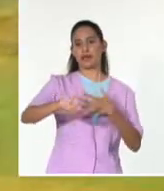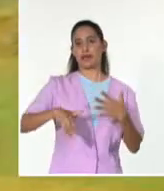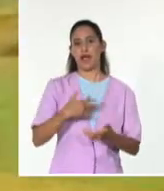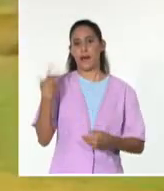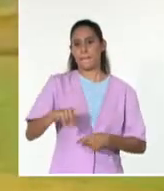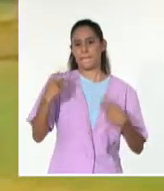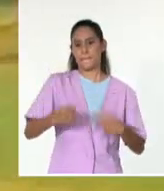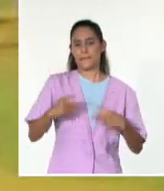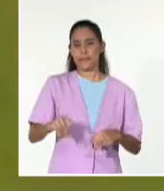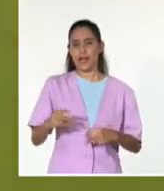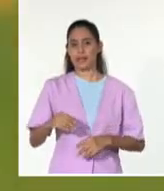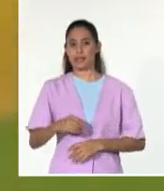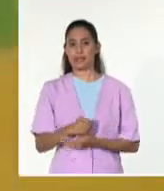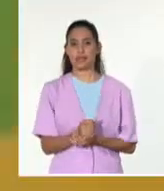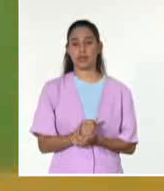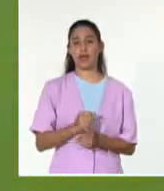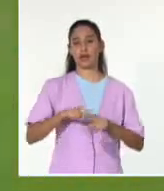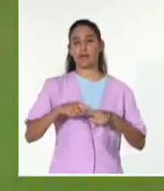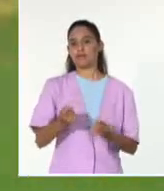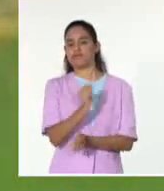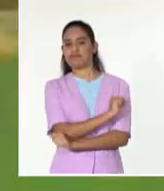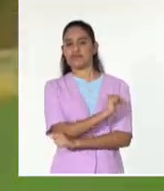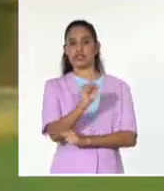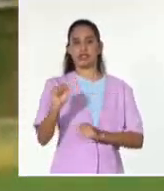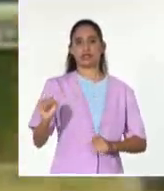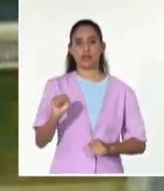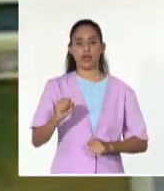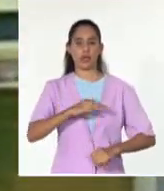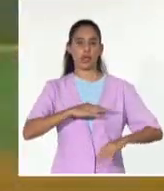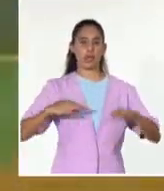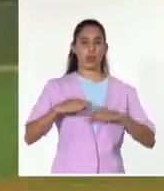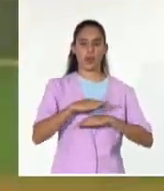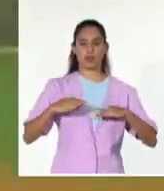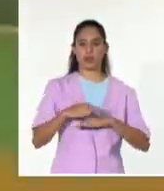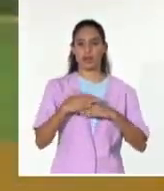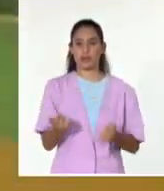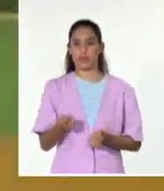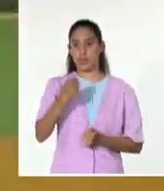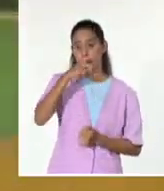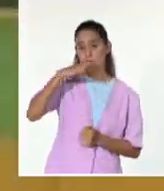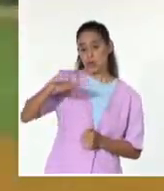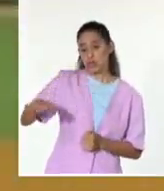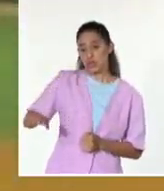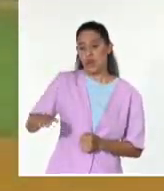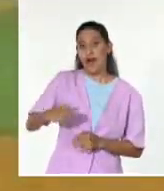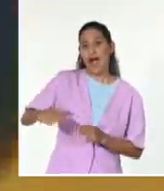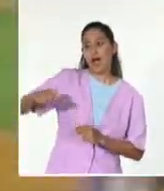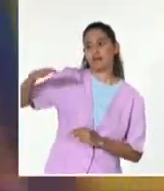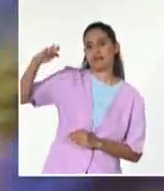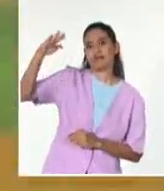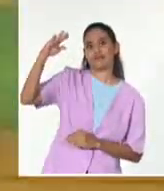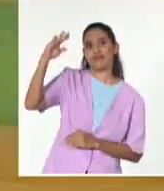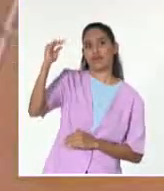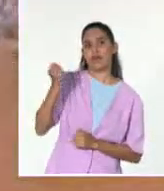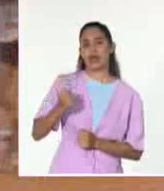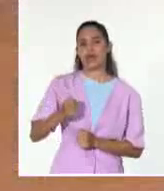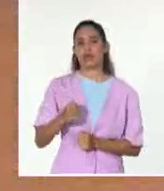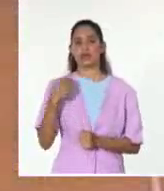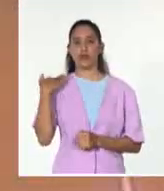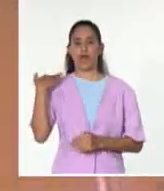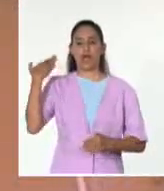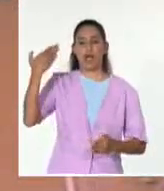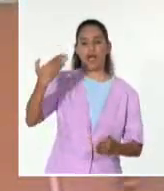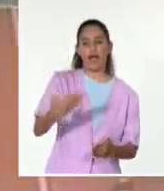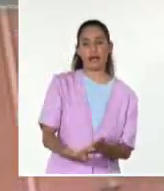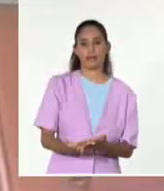dio sus verdaderas atenciones. El deporte se masificó y esto trajo resultados a corto y mediano plazo. Defiende